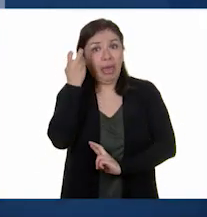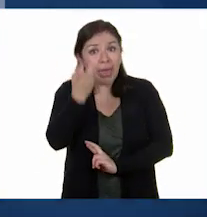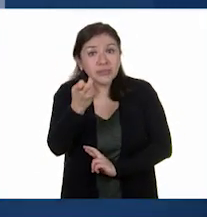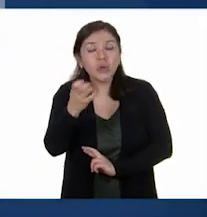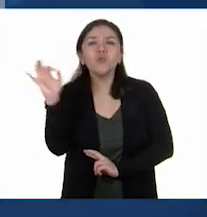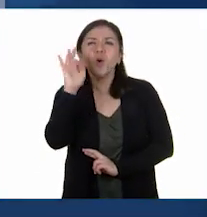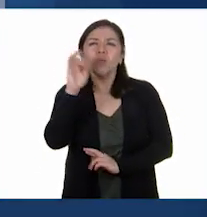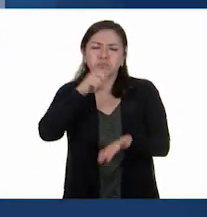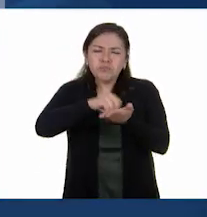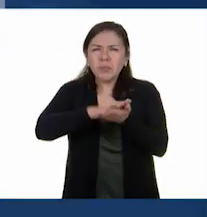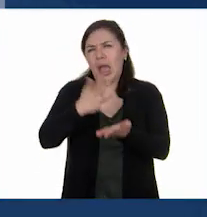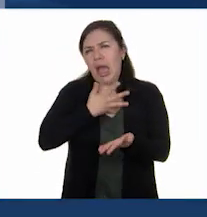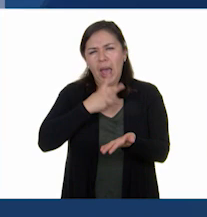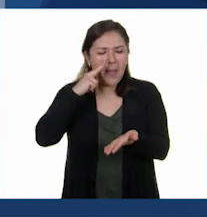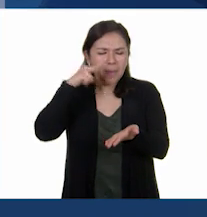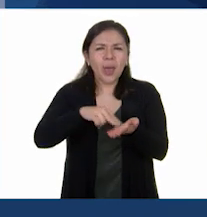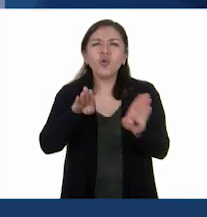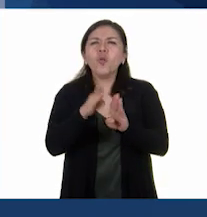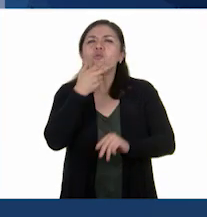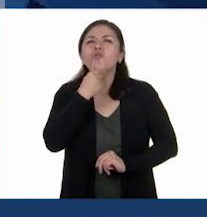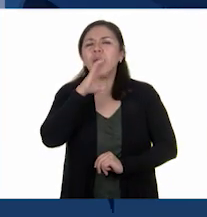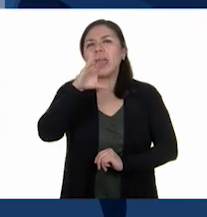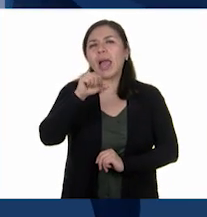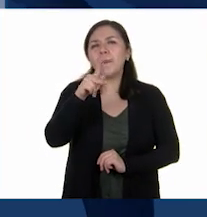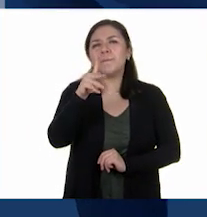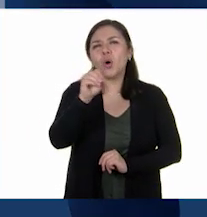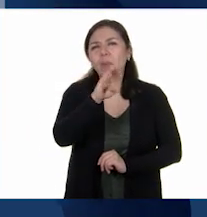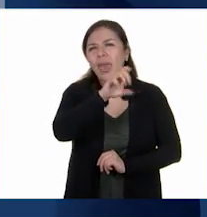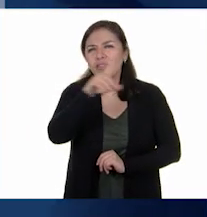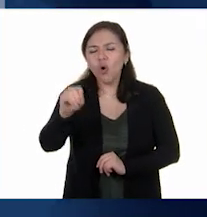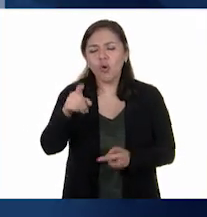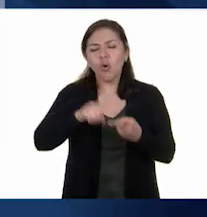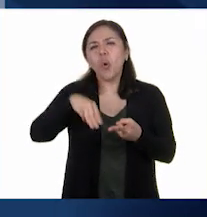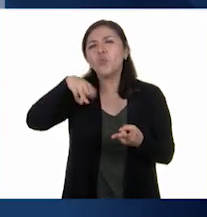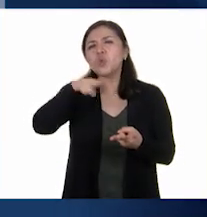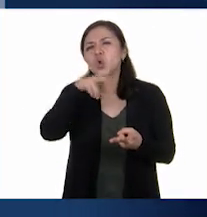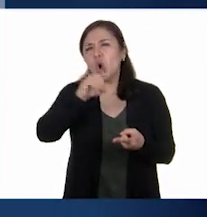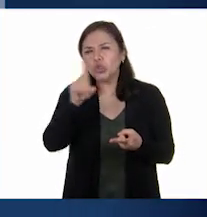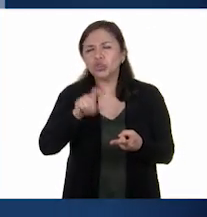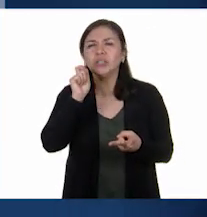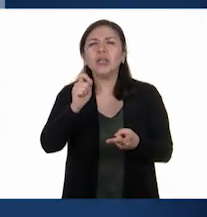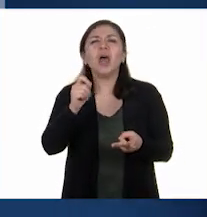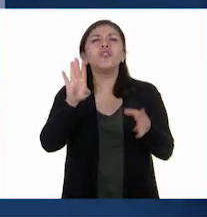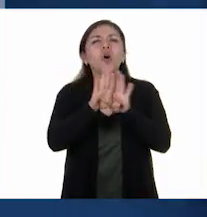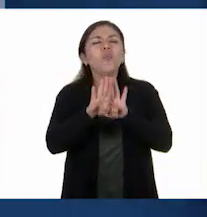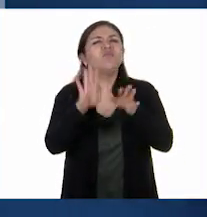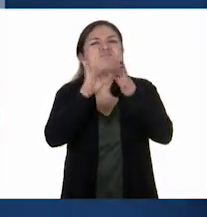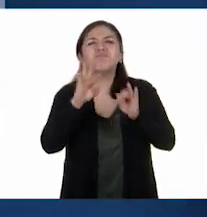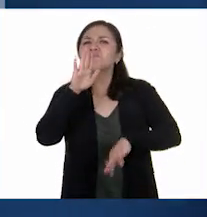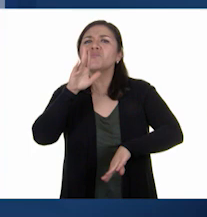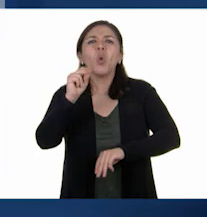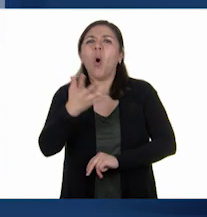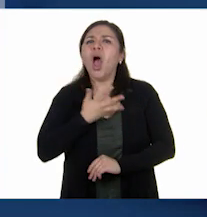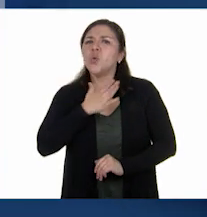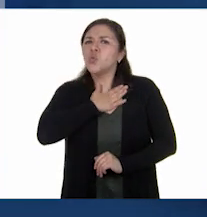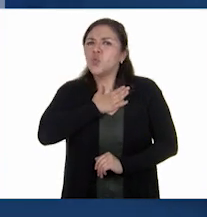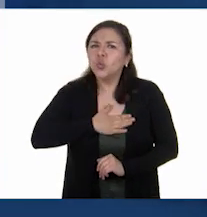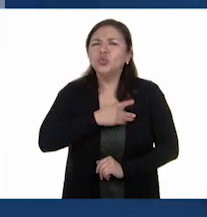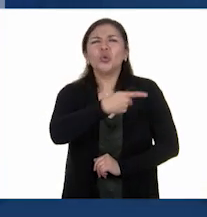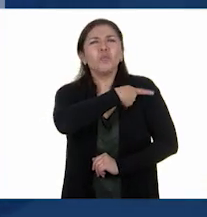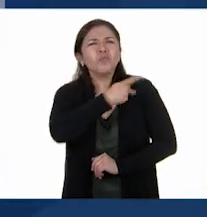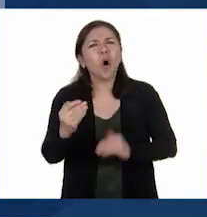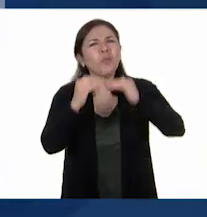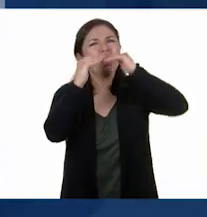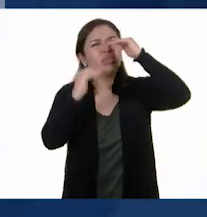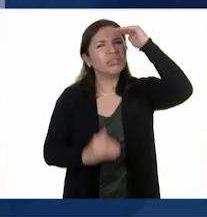de acuerdo con autores como Campobello, Muñoz y Blanco Moeno, se caracterizaba por la injusticia, la pobreza y la